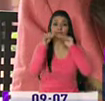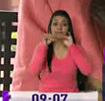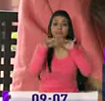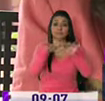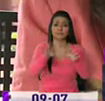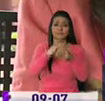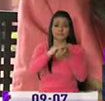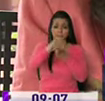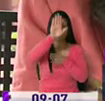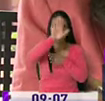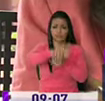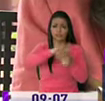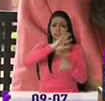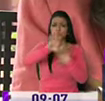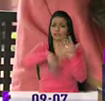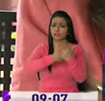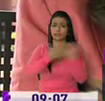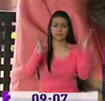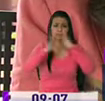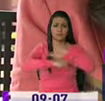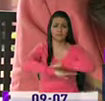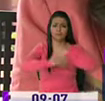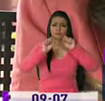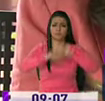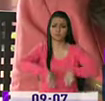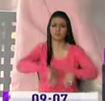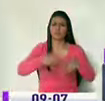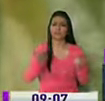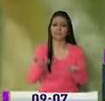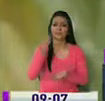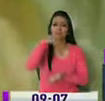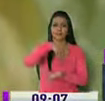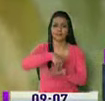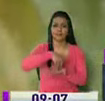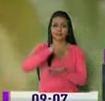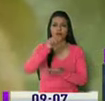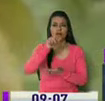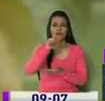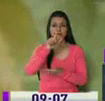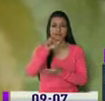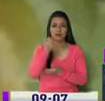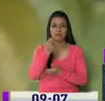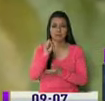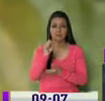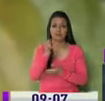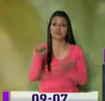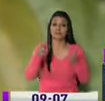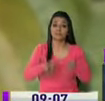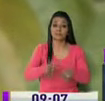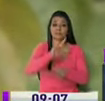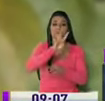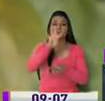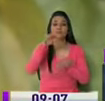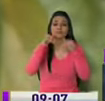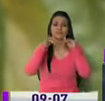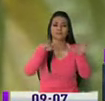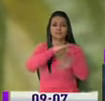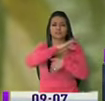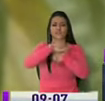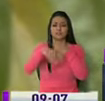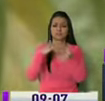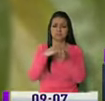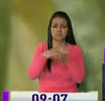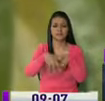les invitamos a todos, es gratuita ahí en el Centro Alzheimer. Todos están invitados el próximo 24 de septiembre a la